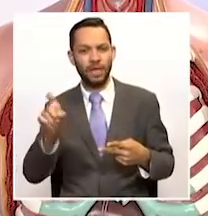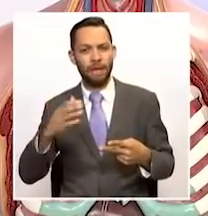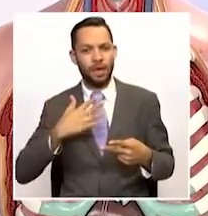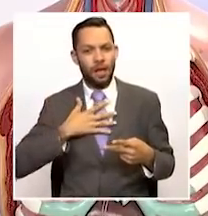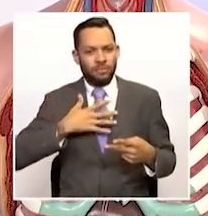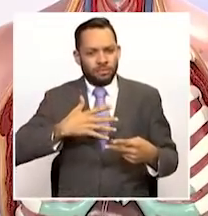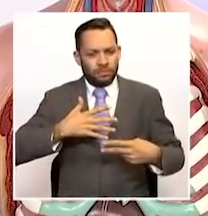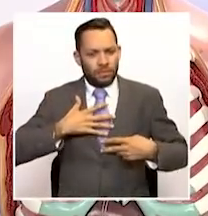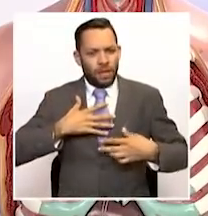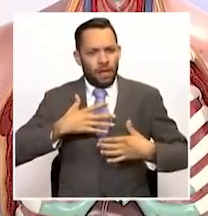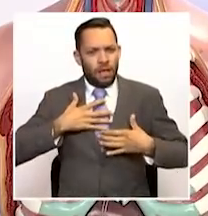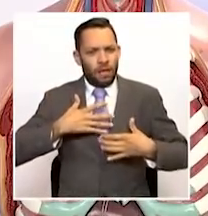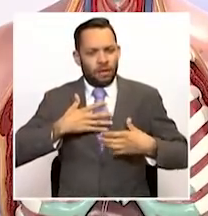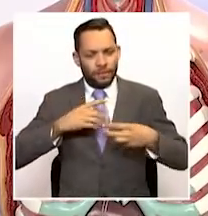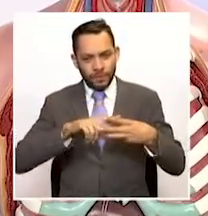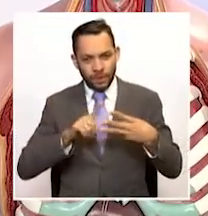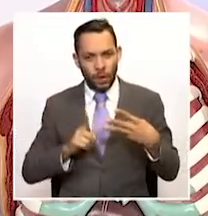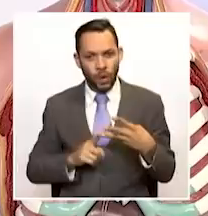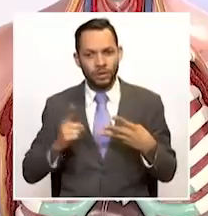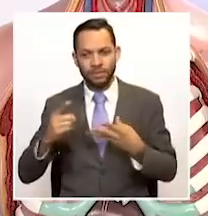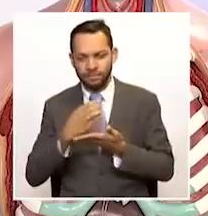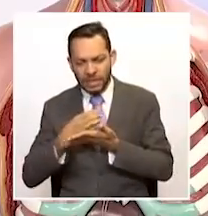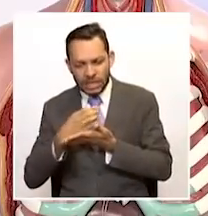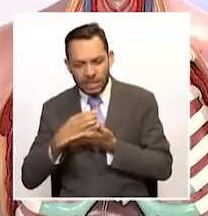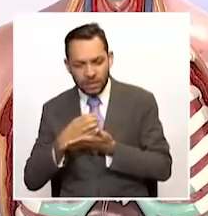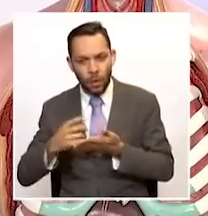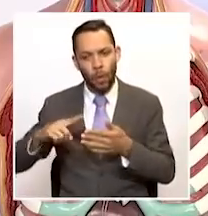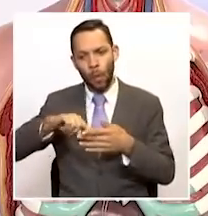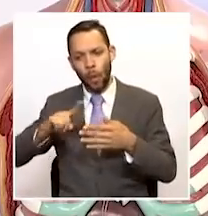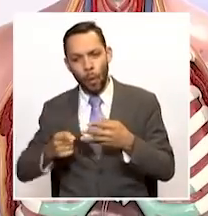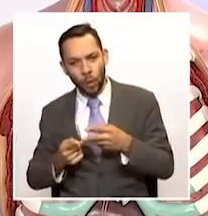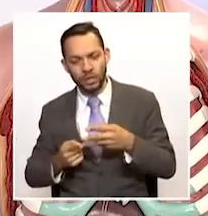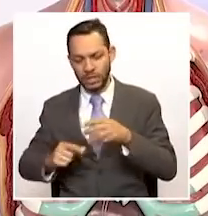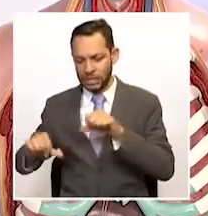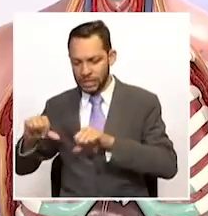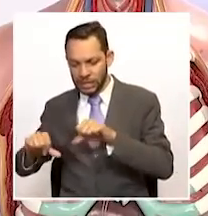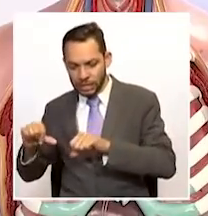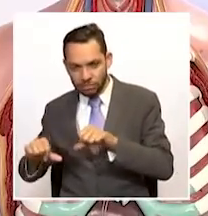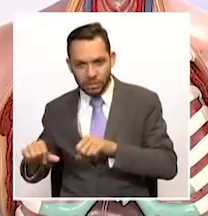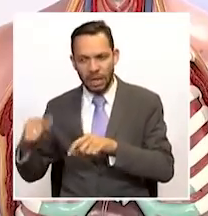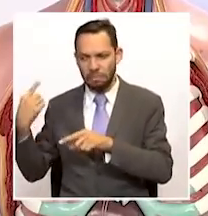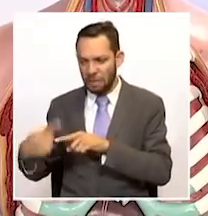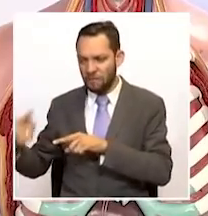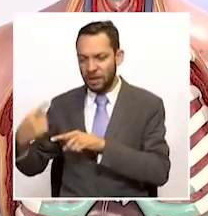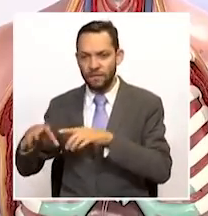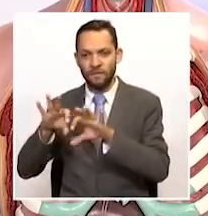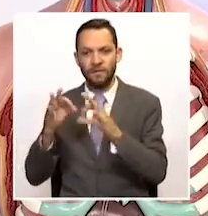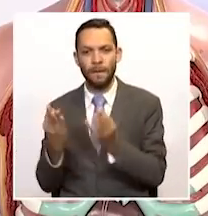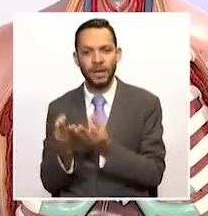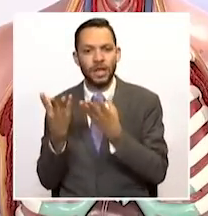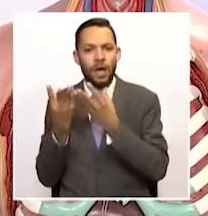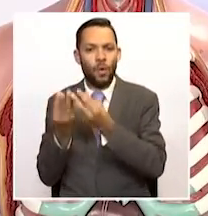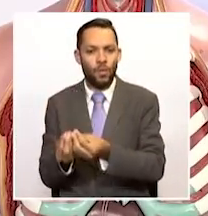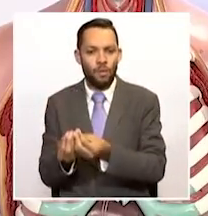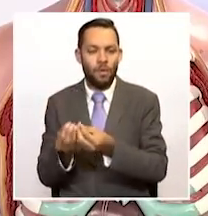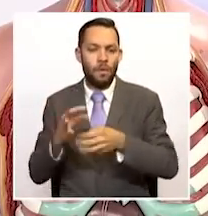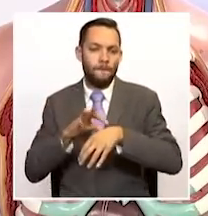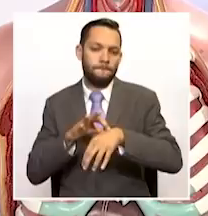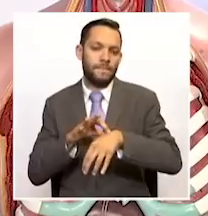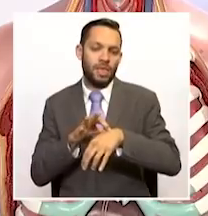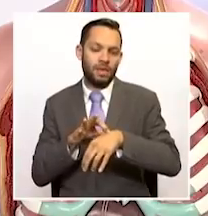biológicas y los otros en química y los otros en cardiología y demás qué es lo que nosotros